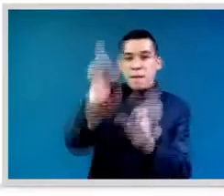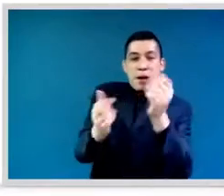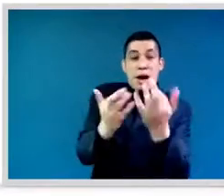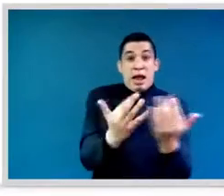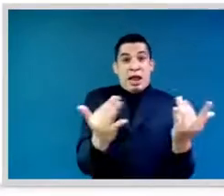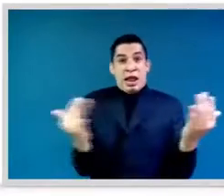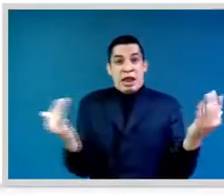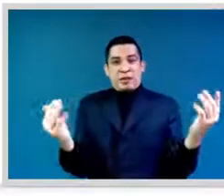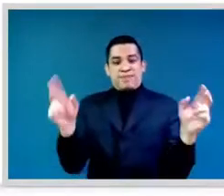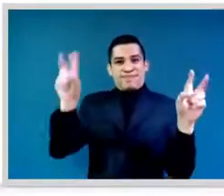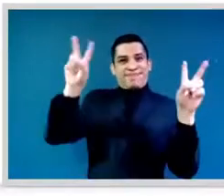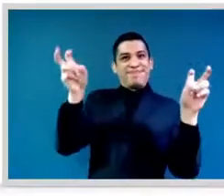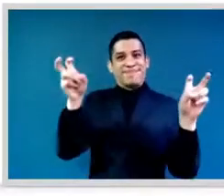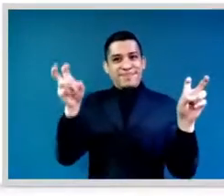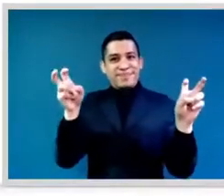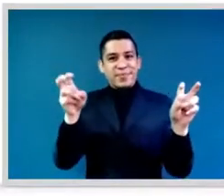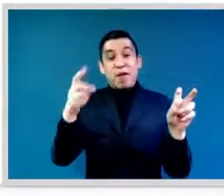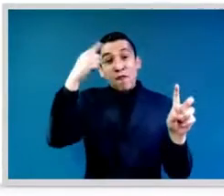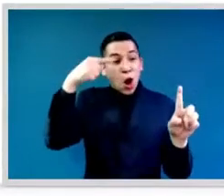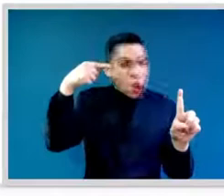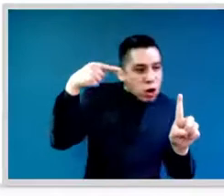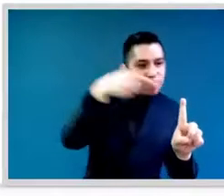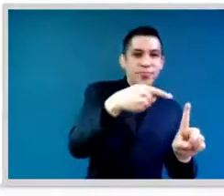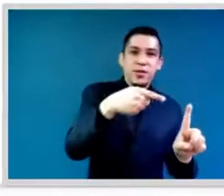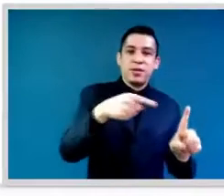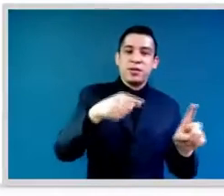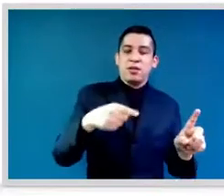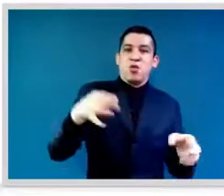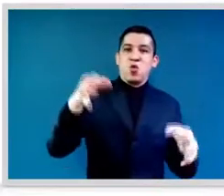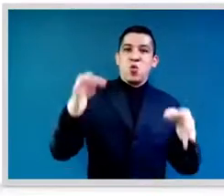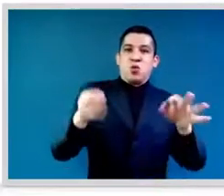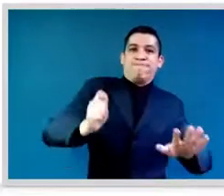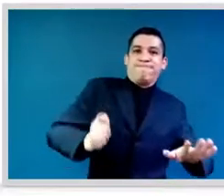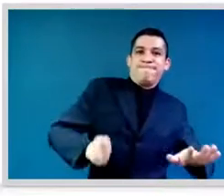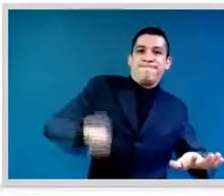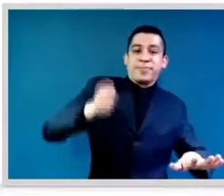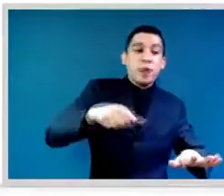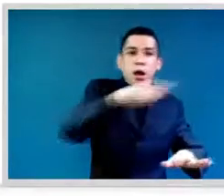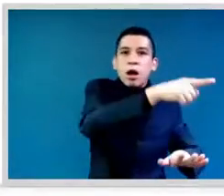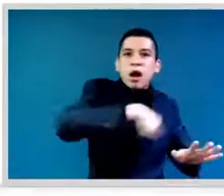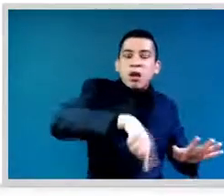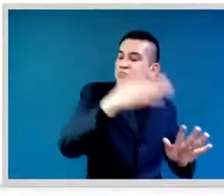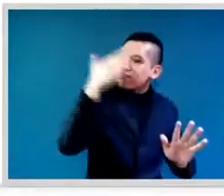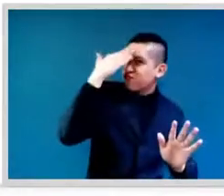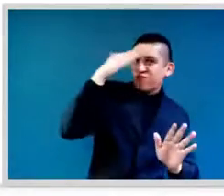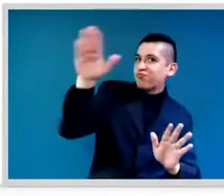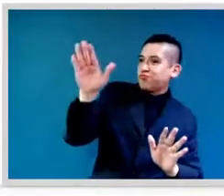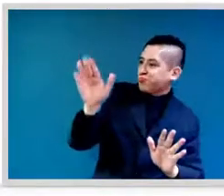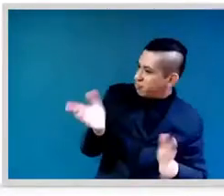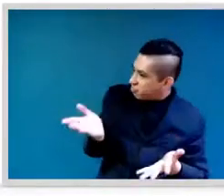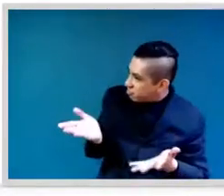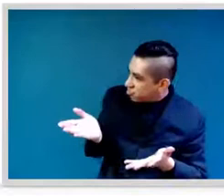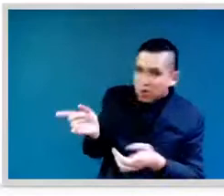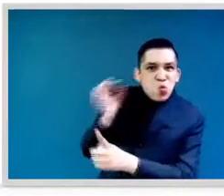para juzgar era todavía un tanto ajeno a las y los juzgadores. Pero se introdujo con gran